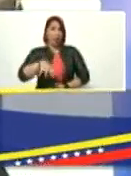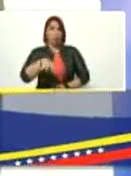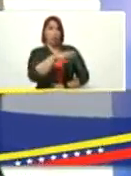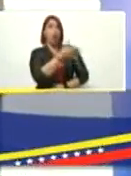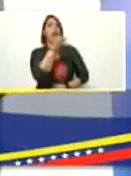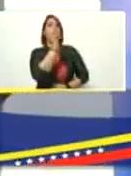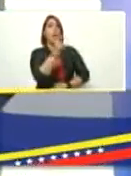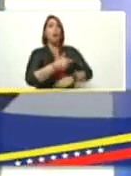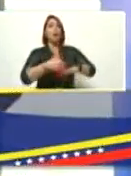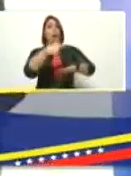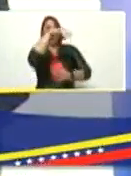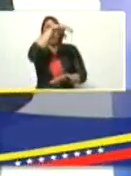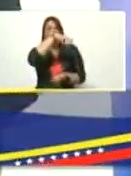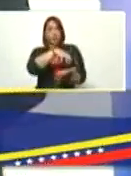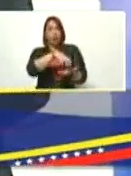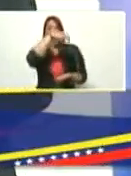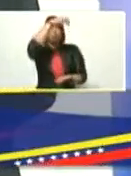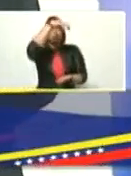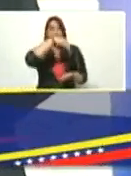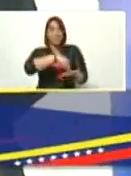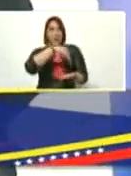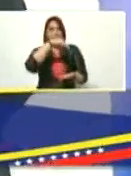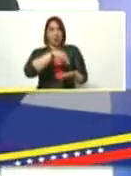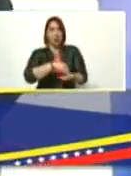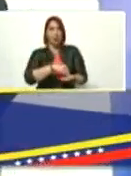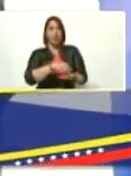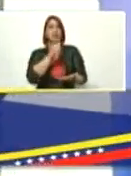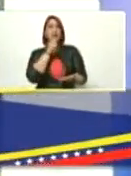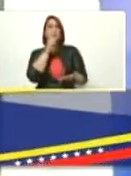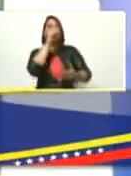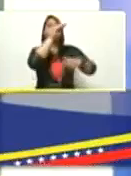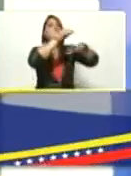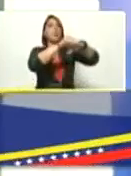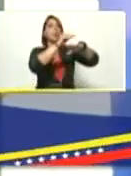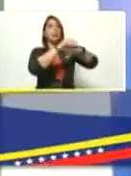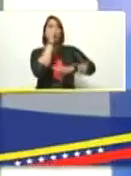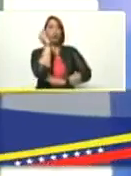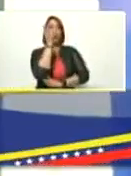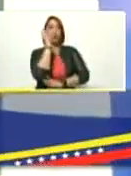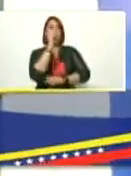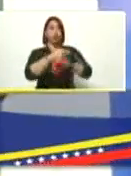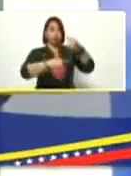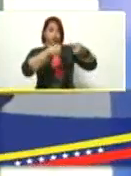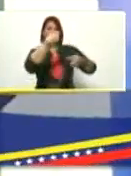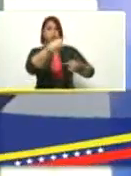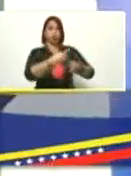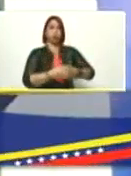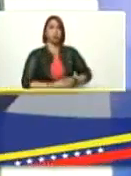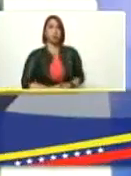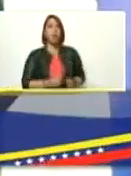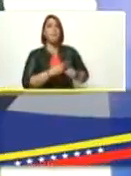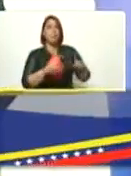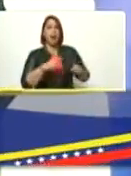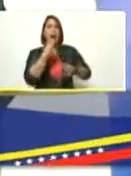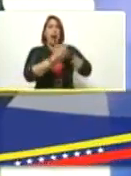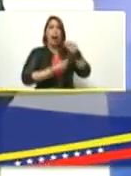el gobernador del estado Miranda, quien ha pedido el Congreso en una próxima edición para el estado